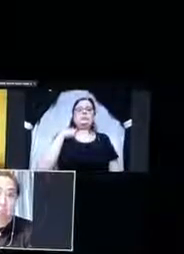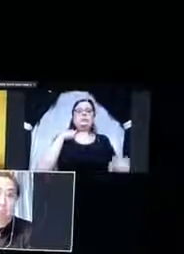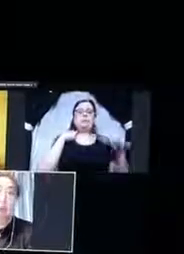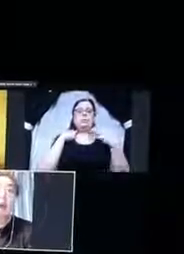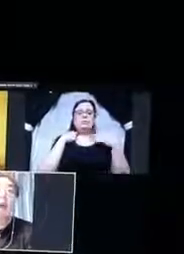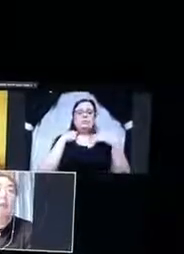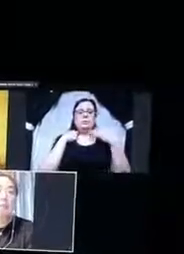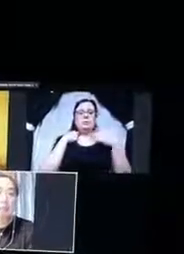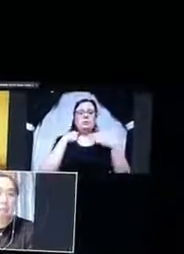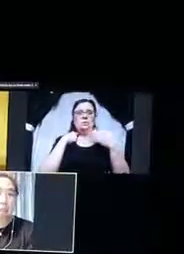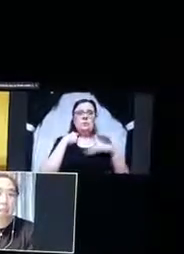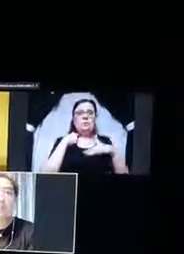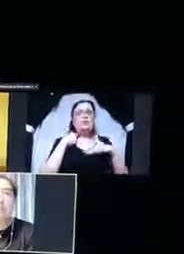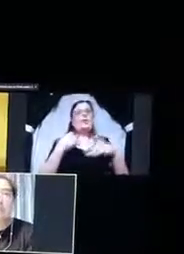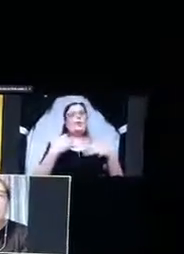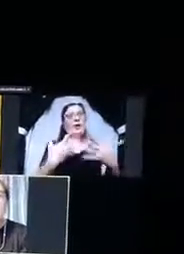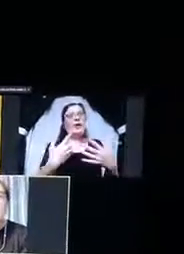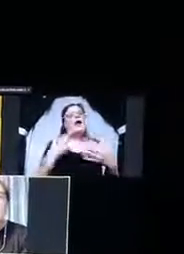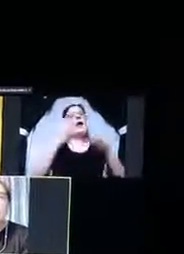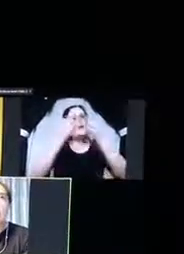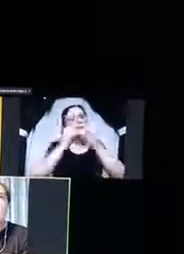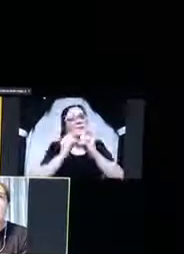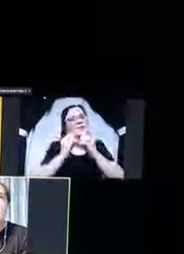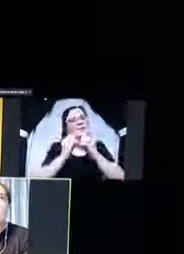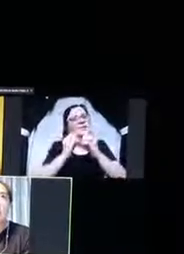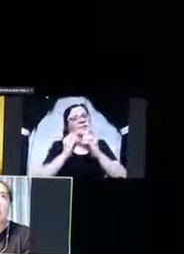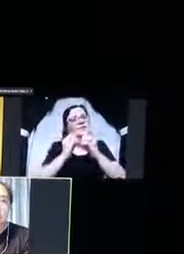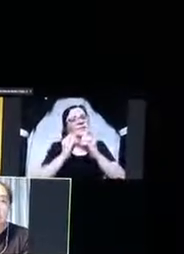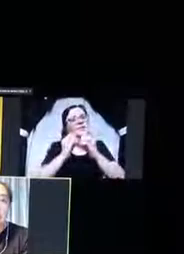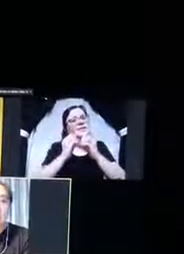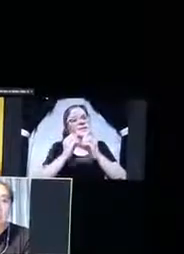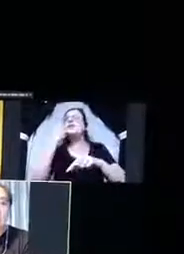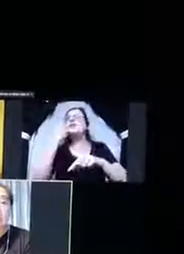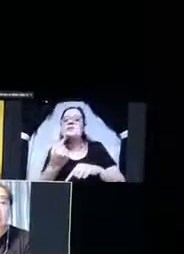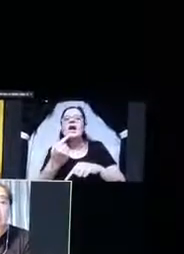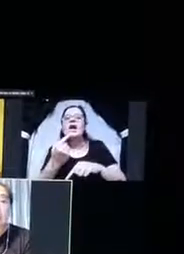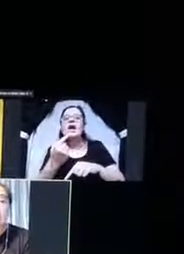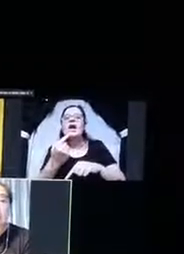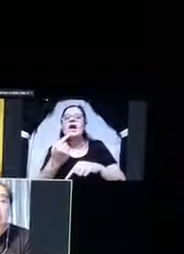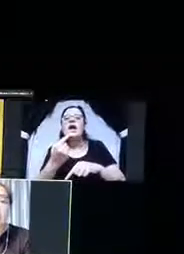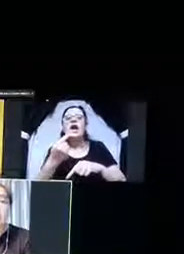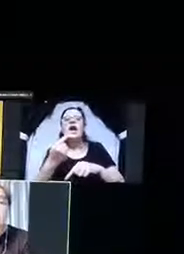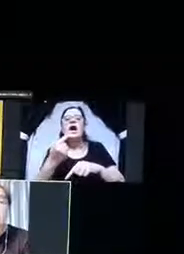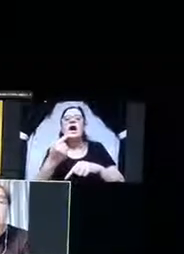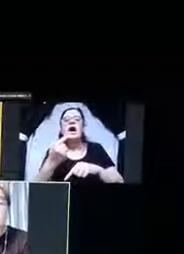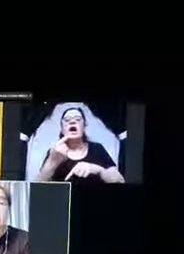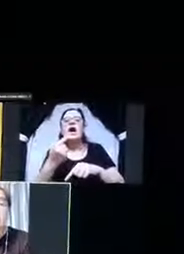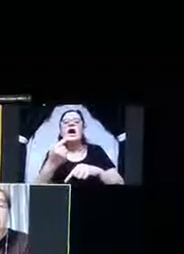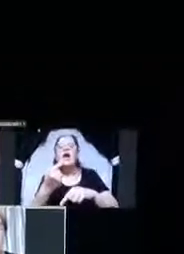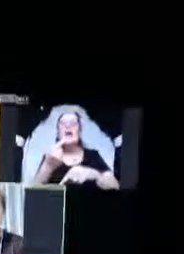¿querés estar en los implantes? Ahí empezamos. Y bueno, ya era grandecita.